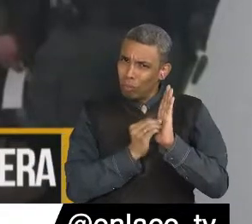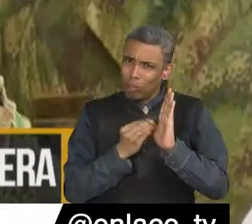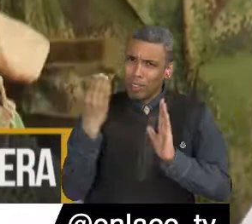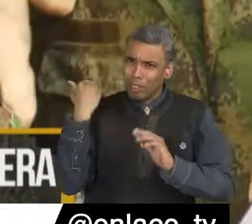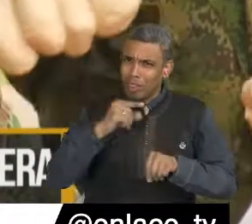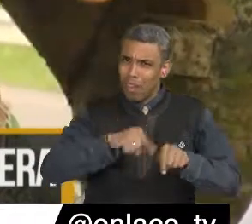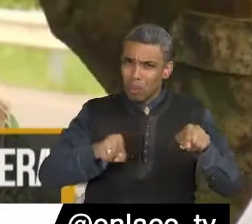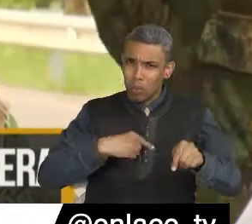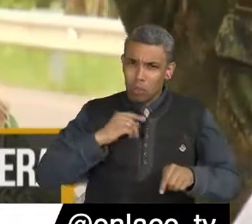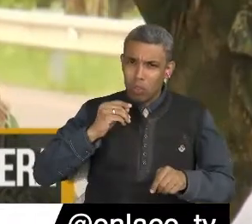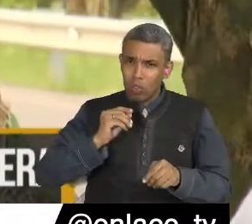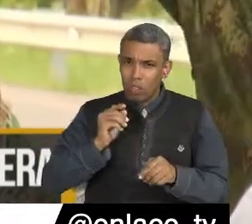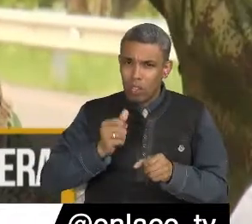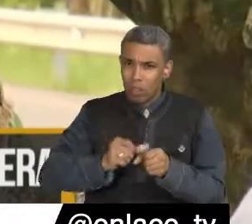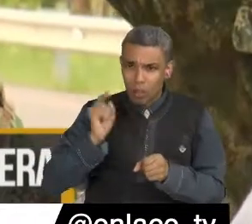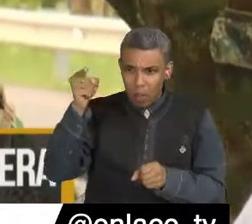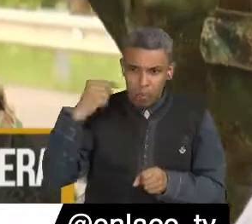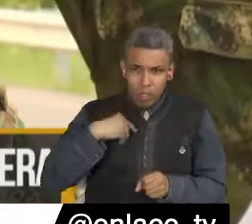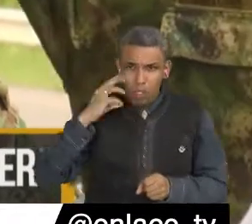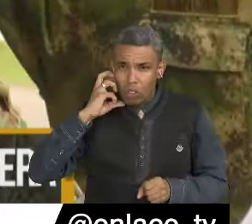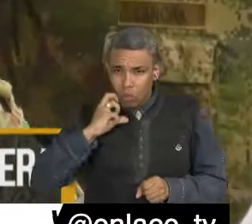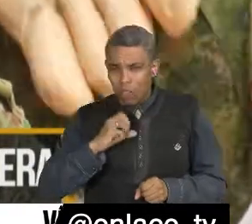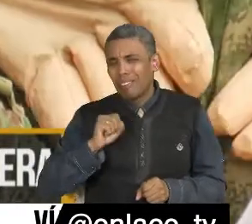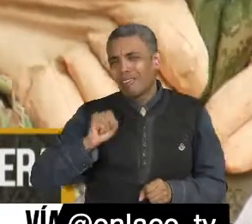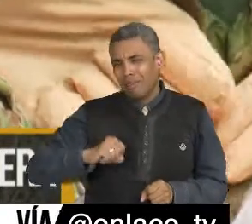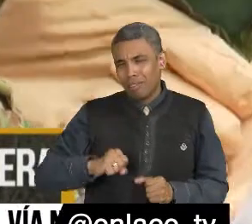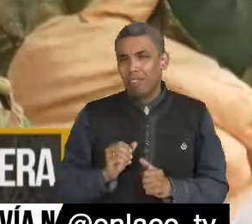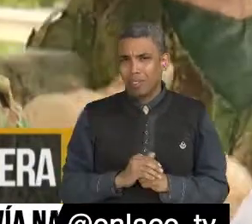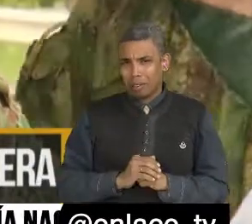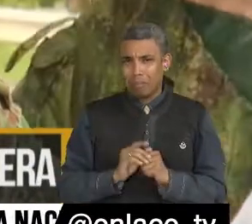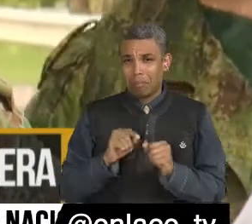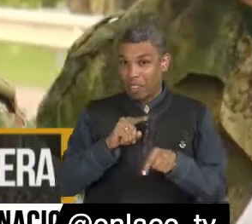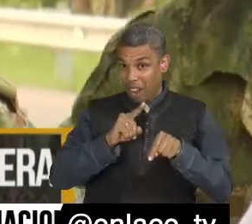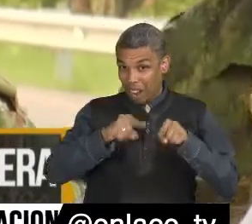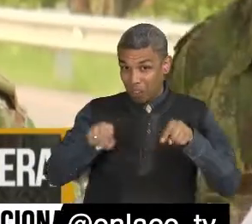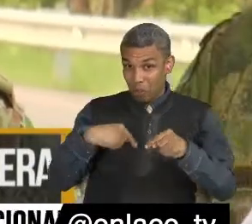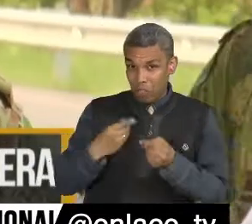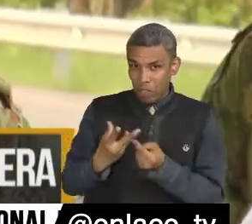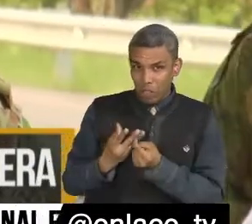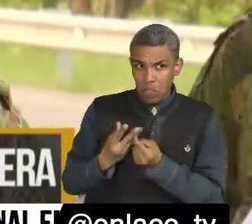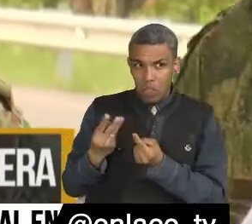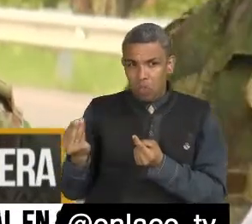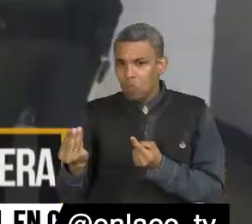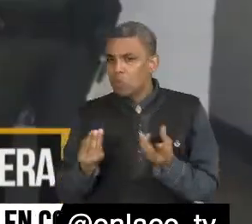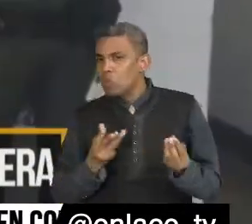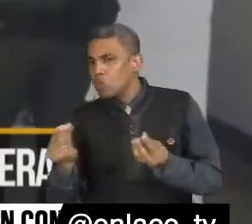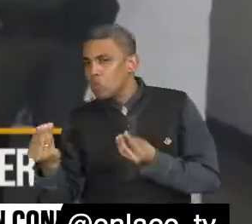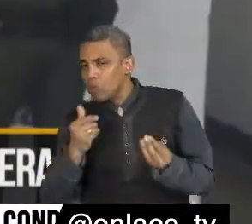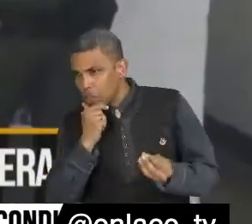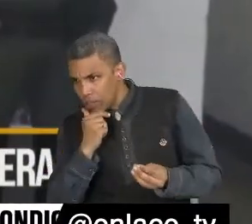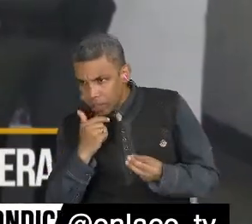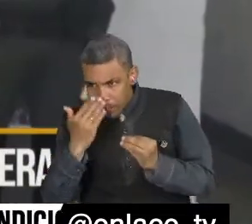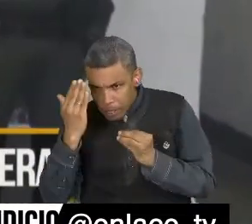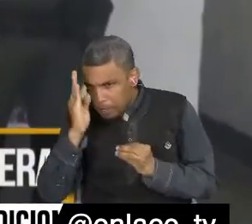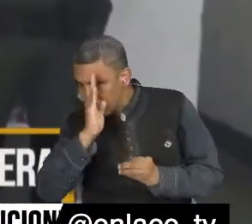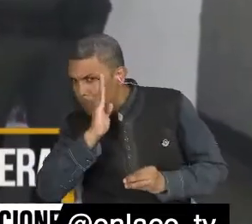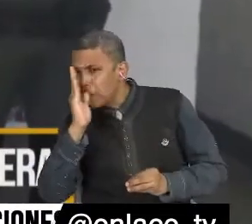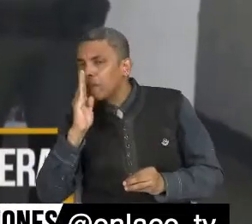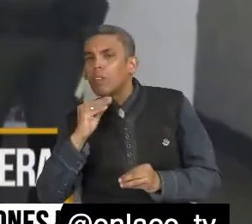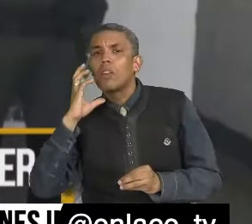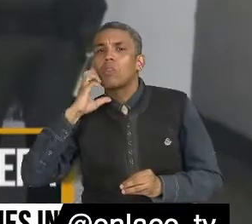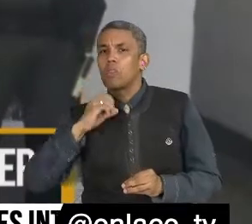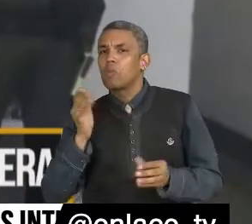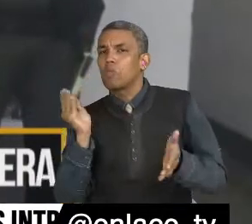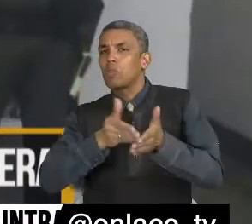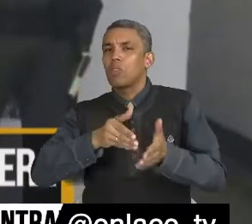bandas que están prácticamente están organizadas para realizar esta acción contra la empresa. ¿Cuál es el llamado que le hacen